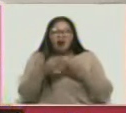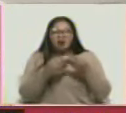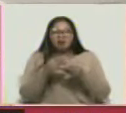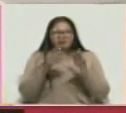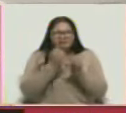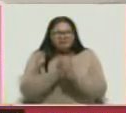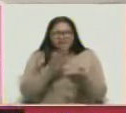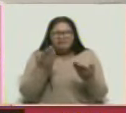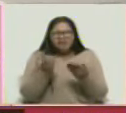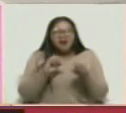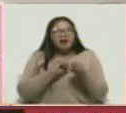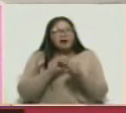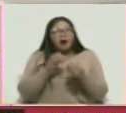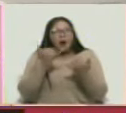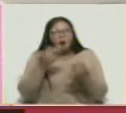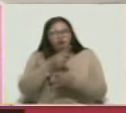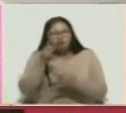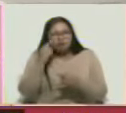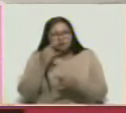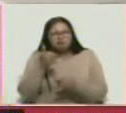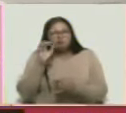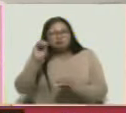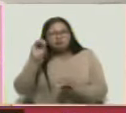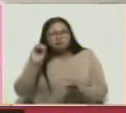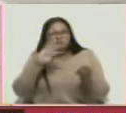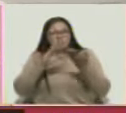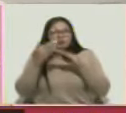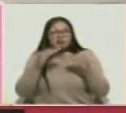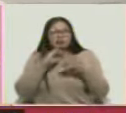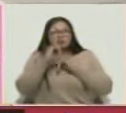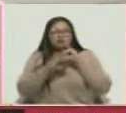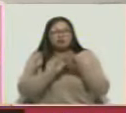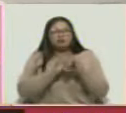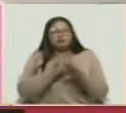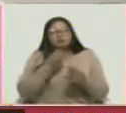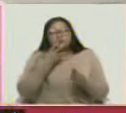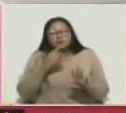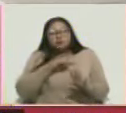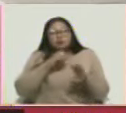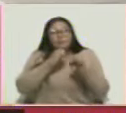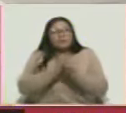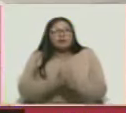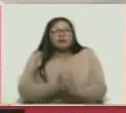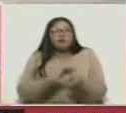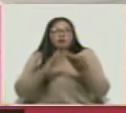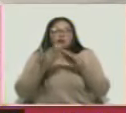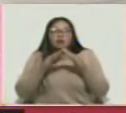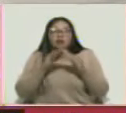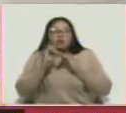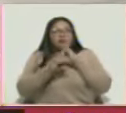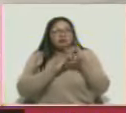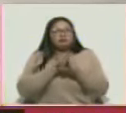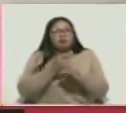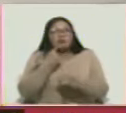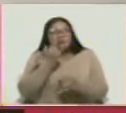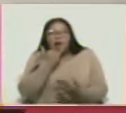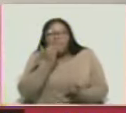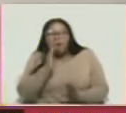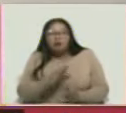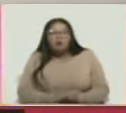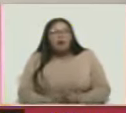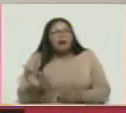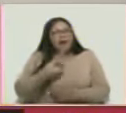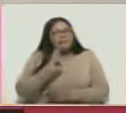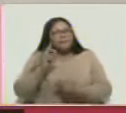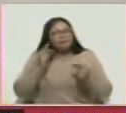espera Palestina de esa llamada comunidad internacional? No, esperamos que intervenga la comunidad internacional de manera